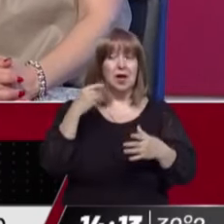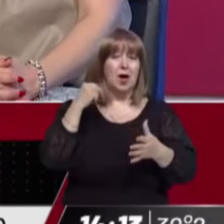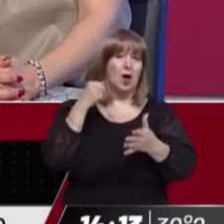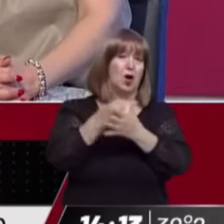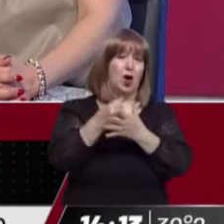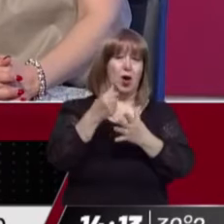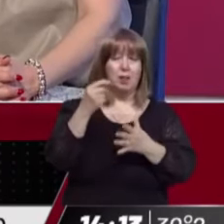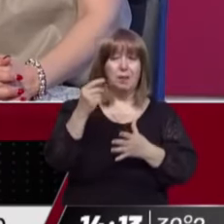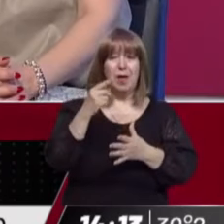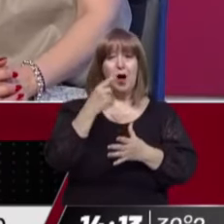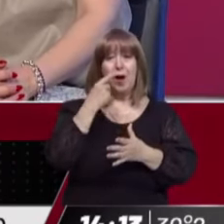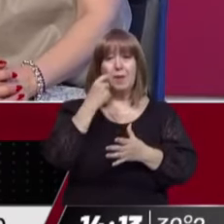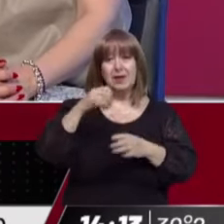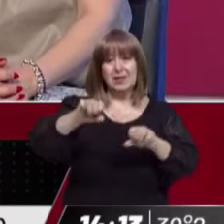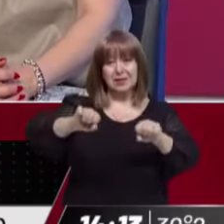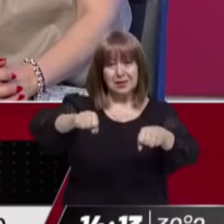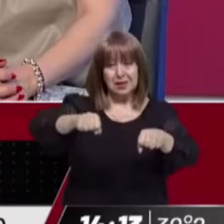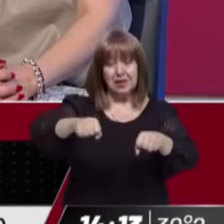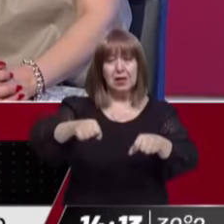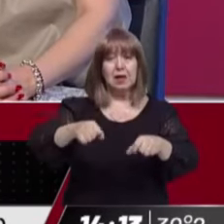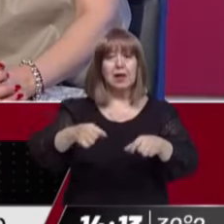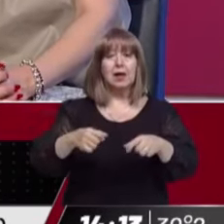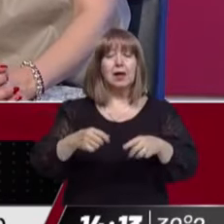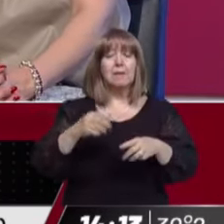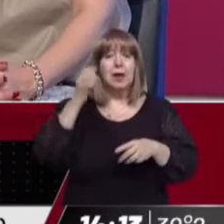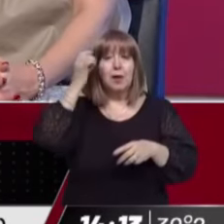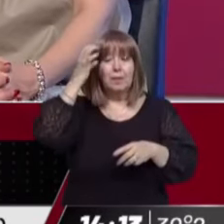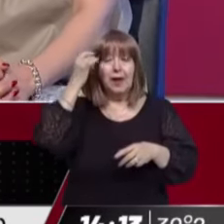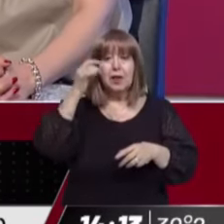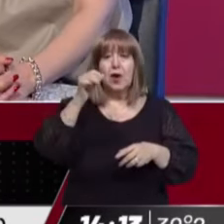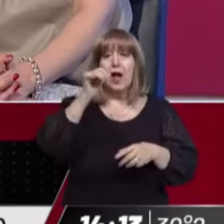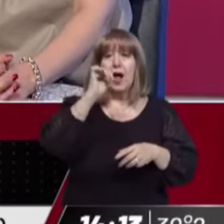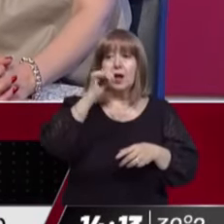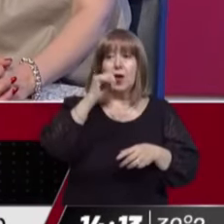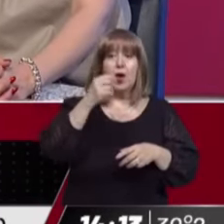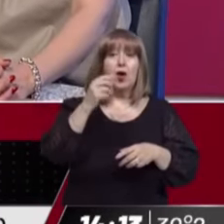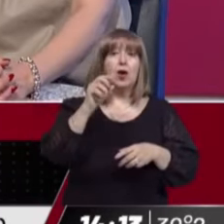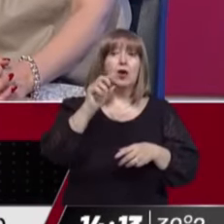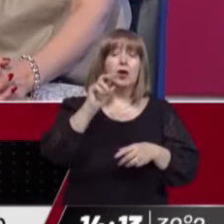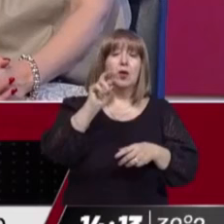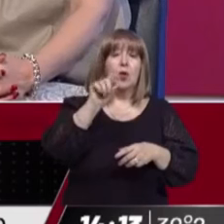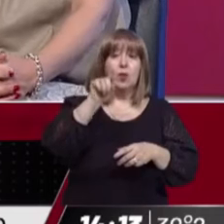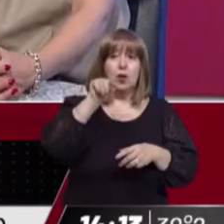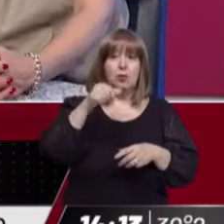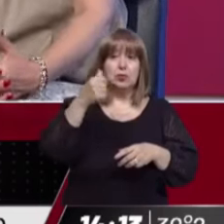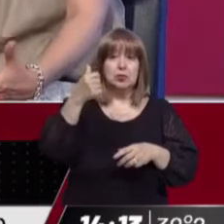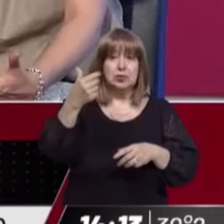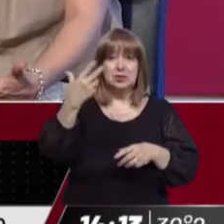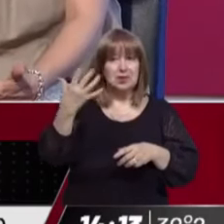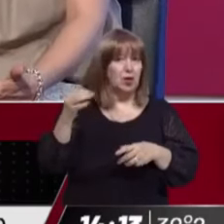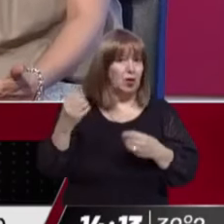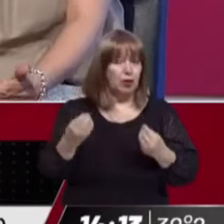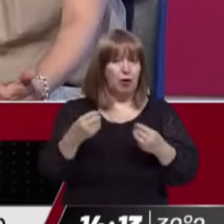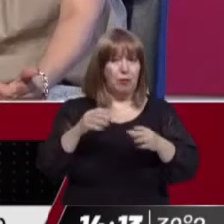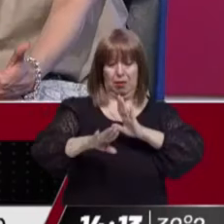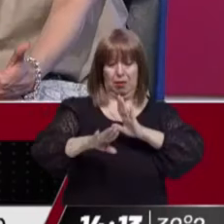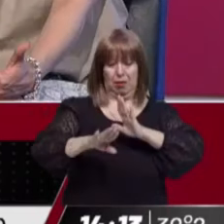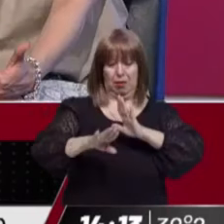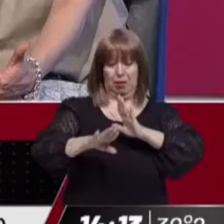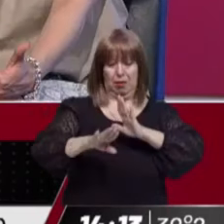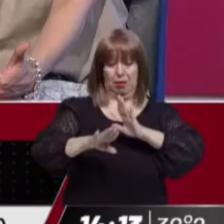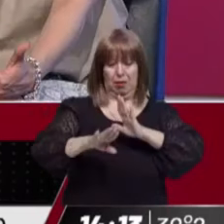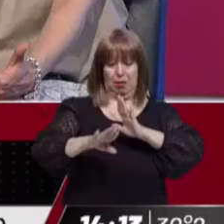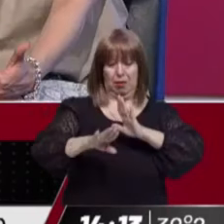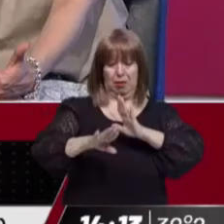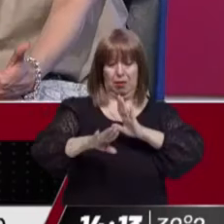No, pero además una persona que va con ese nivel de alcohol en sangre, perdón, Oscar Aporto, por más frenos que tenga el auto, lo que no tiene el conductor es reflejos. No tiene